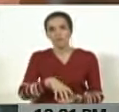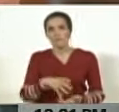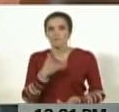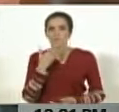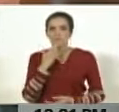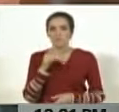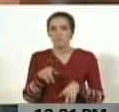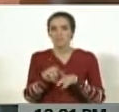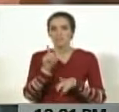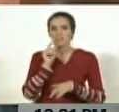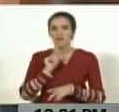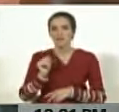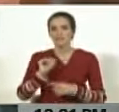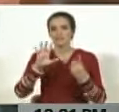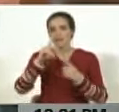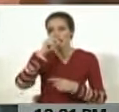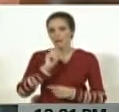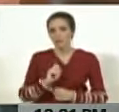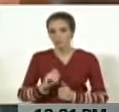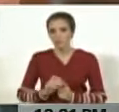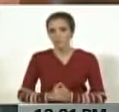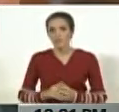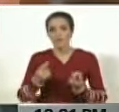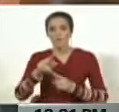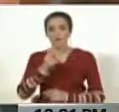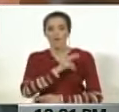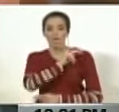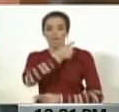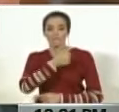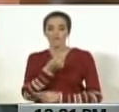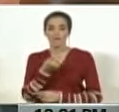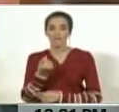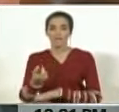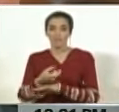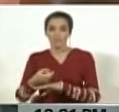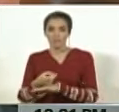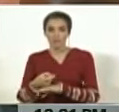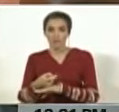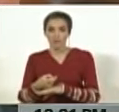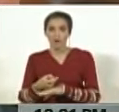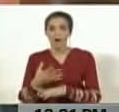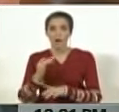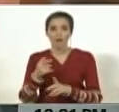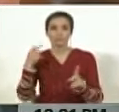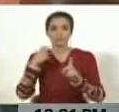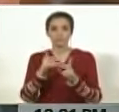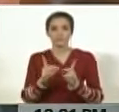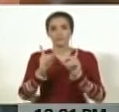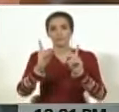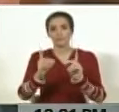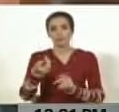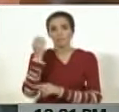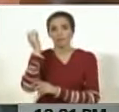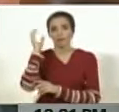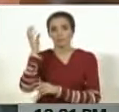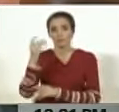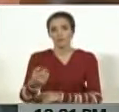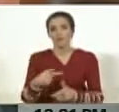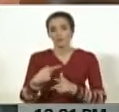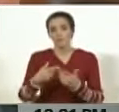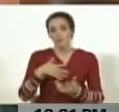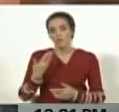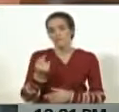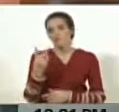como en Italia, 6 años. Pero el jefe de gobierno está sujeto a las decisiones del Parlamento y puede